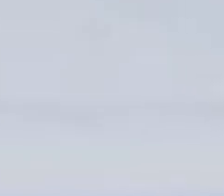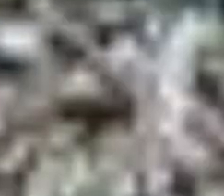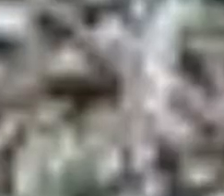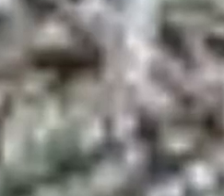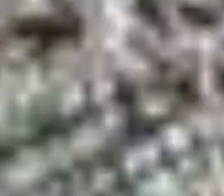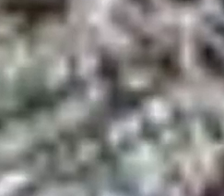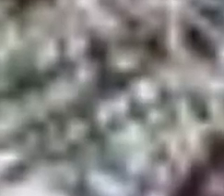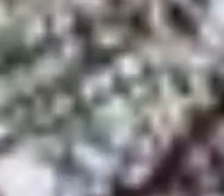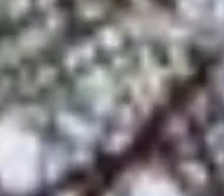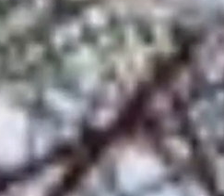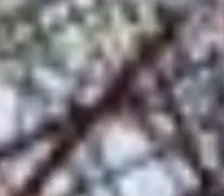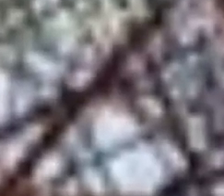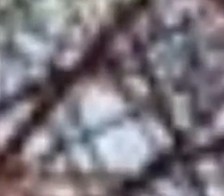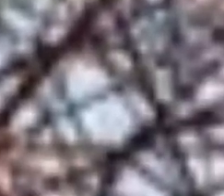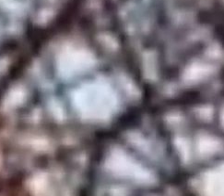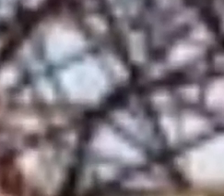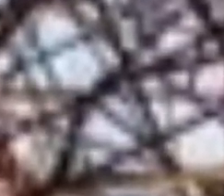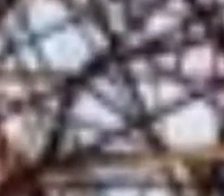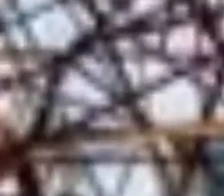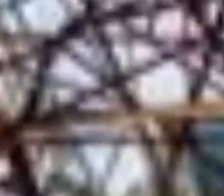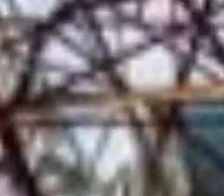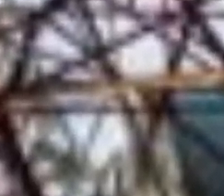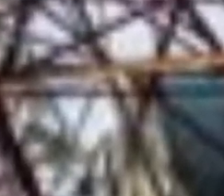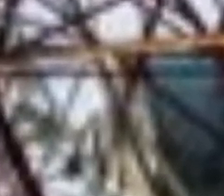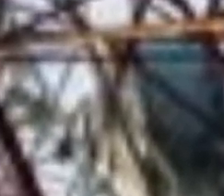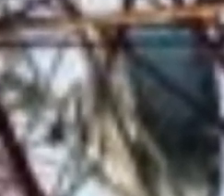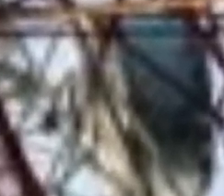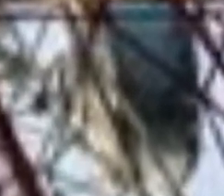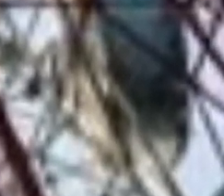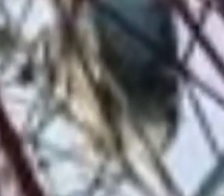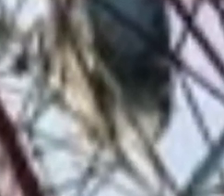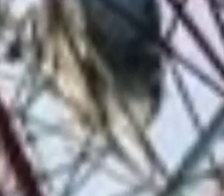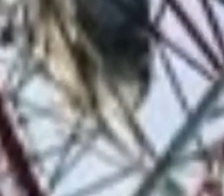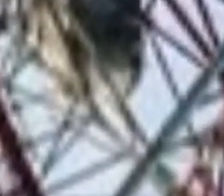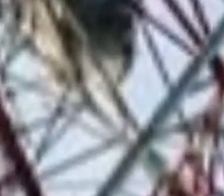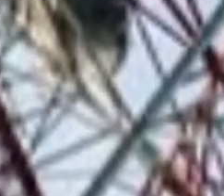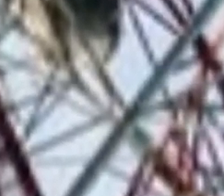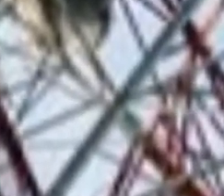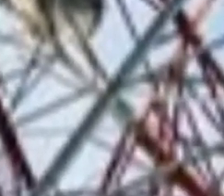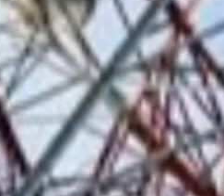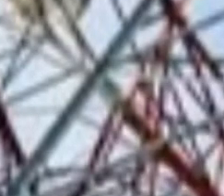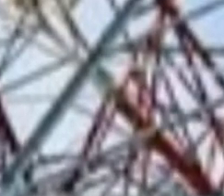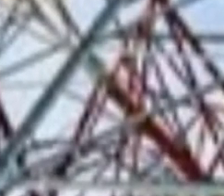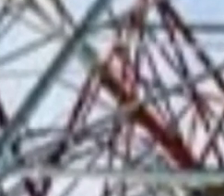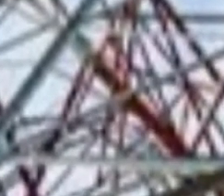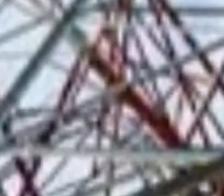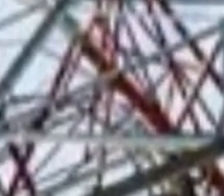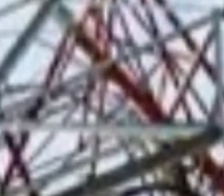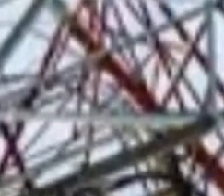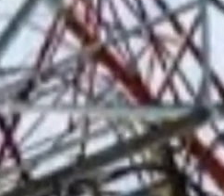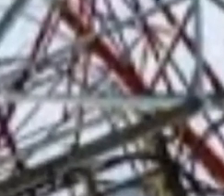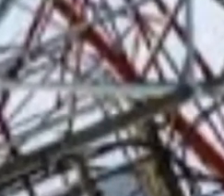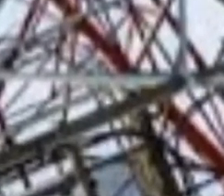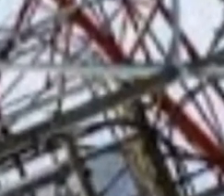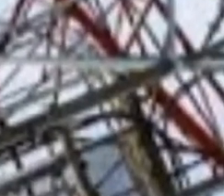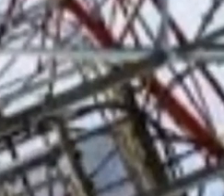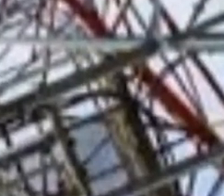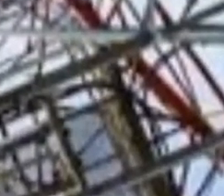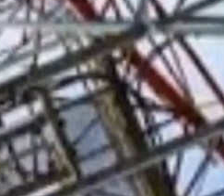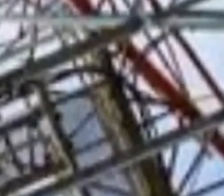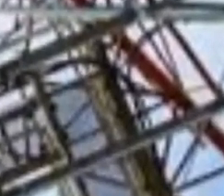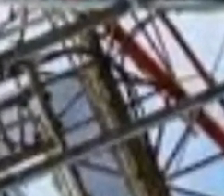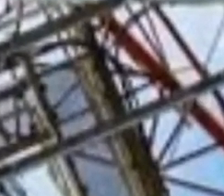100.000 para que en menos de tres años haya conectividad en la mayoría de los pueblos del país es difícil llegar